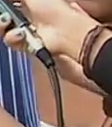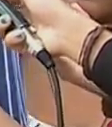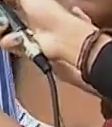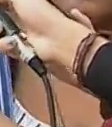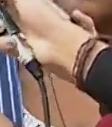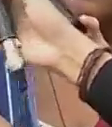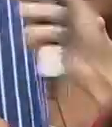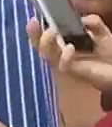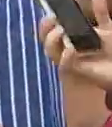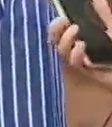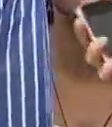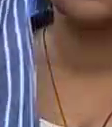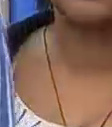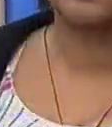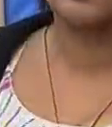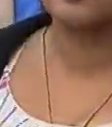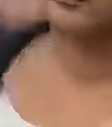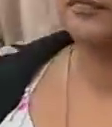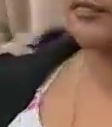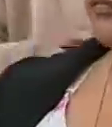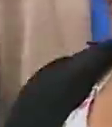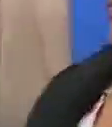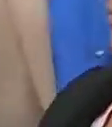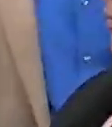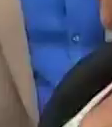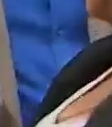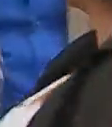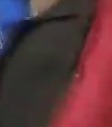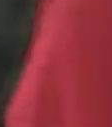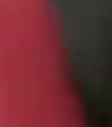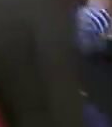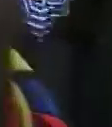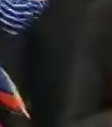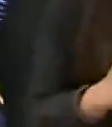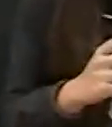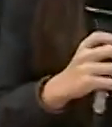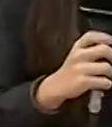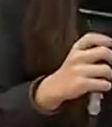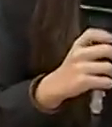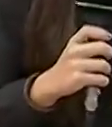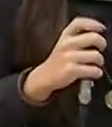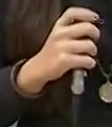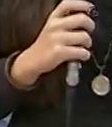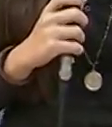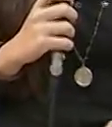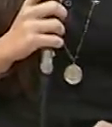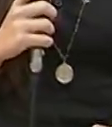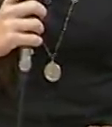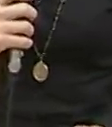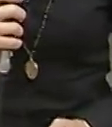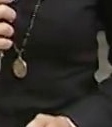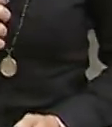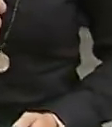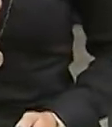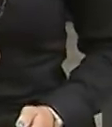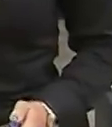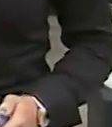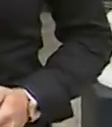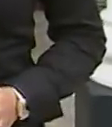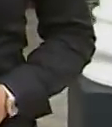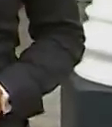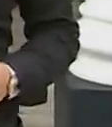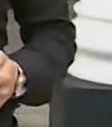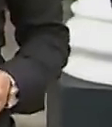Orinoco. Bien, muchísimas gracias. Nosotros acabamos de escuchar declaraciones de Ángel Marcano, constituyente por el sector trabajadores del